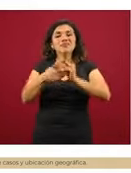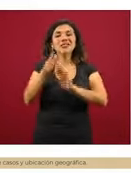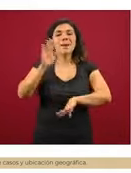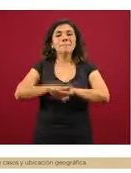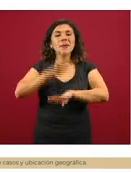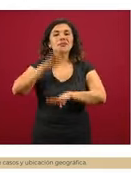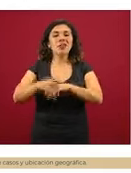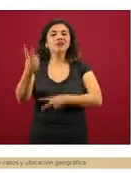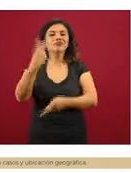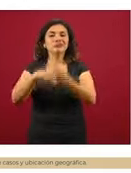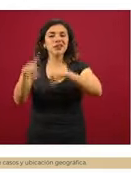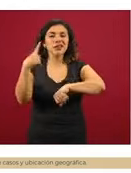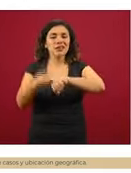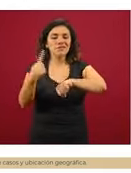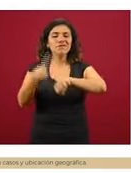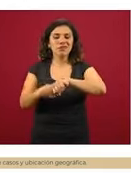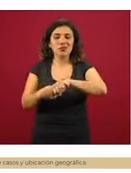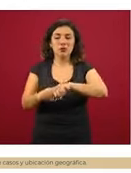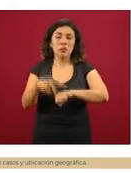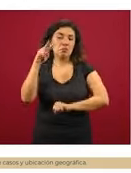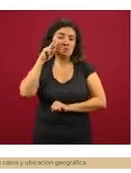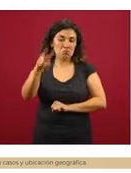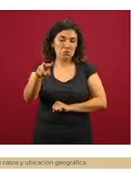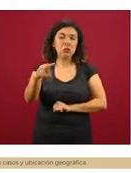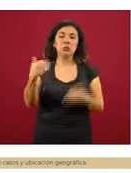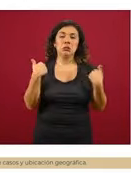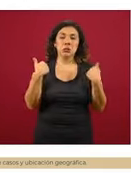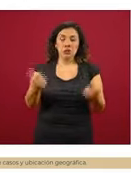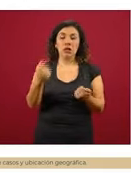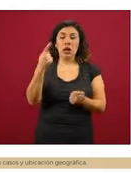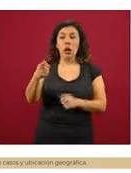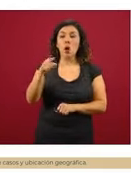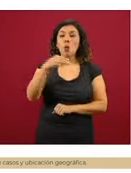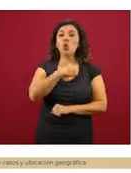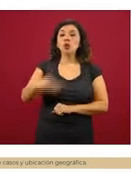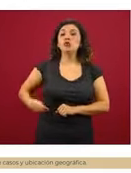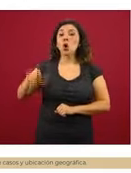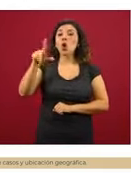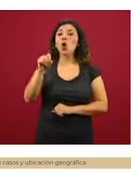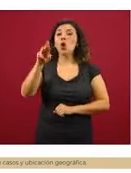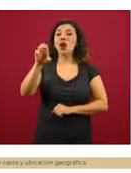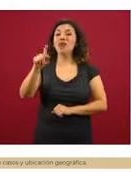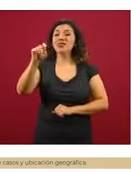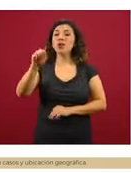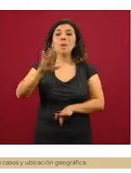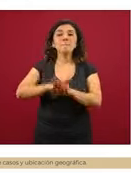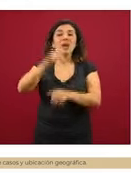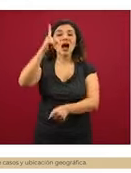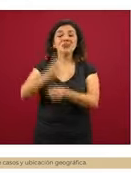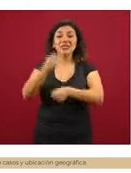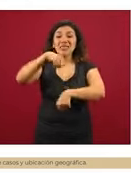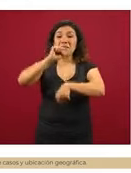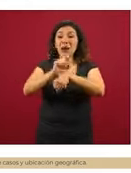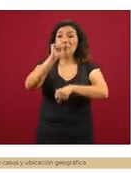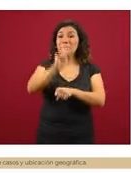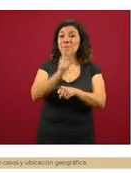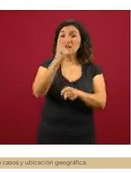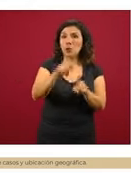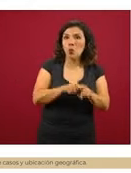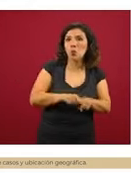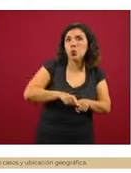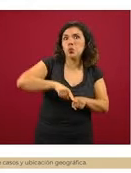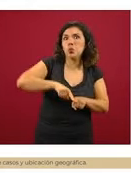incrementar su actividad. Lógicamente y visualmente es el municipio de Loreto el que tiene de la semana a la 22, vean ese